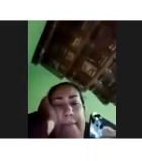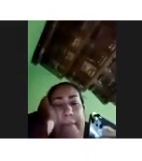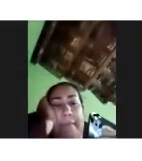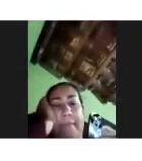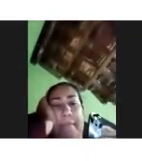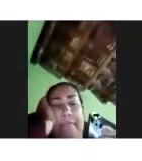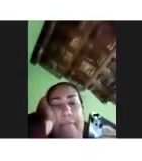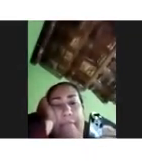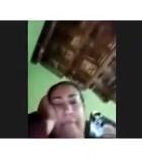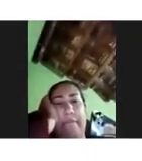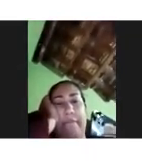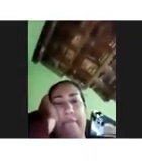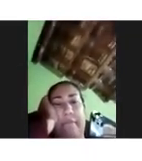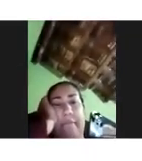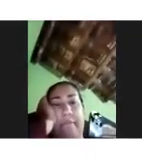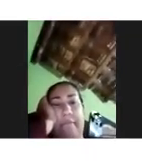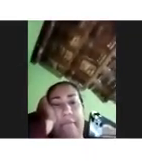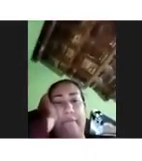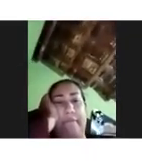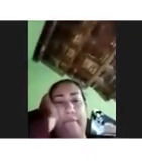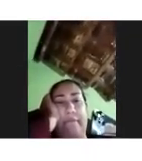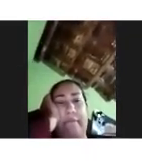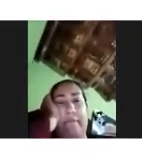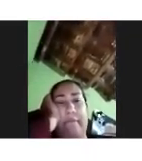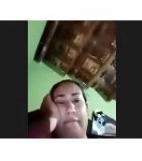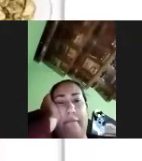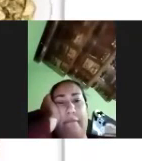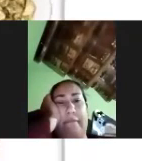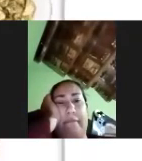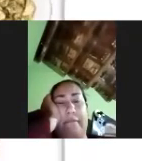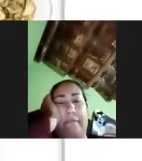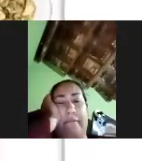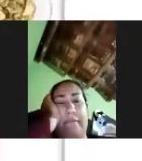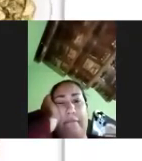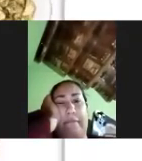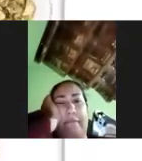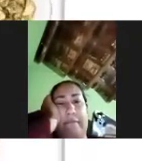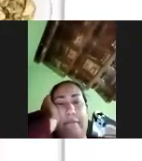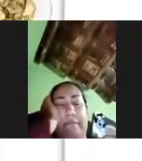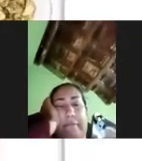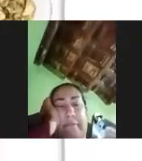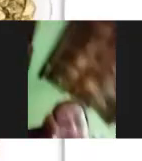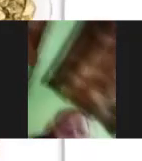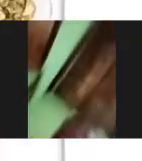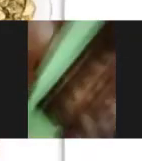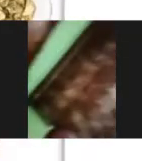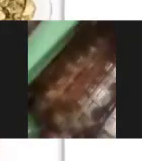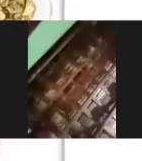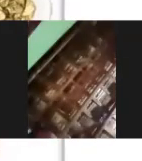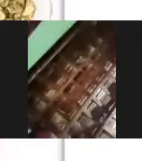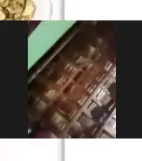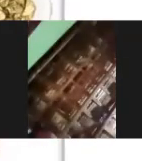mente. Entonces, ¿cómo voy a hacer? Puedo comer comidas saludables.